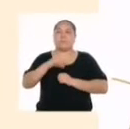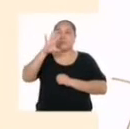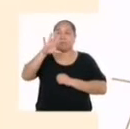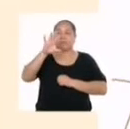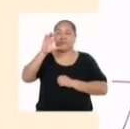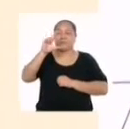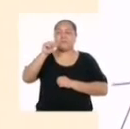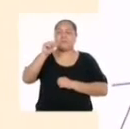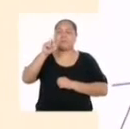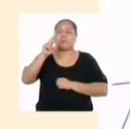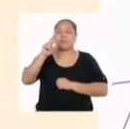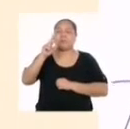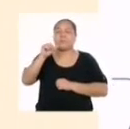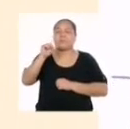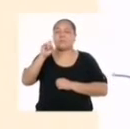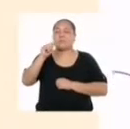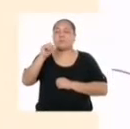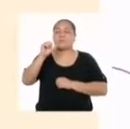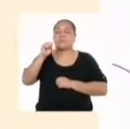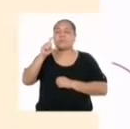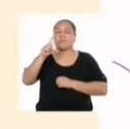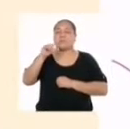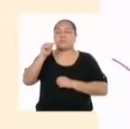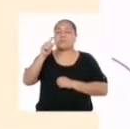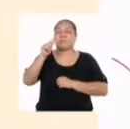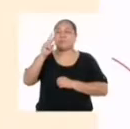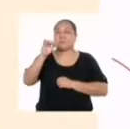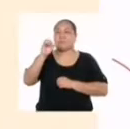5 aristas laterales.